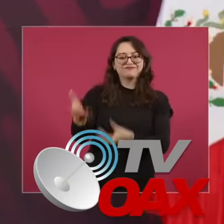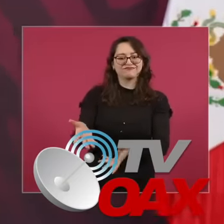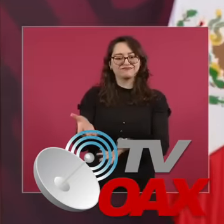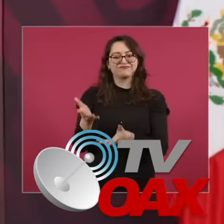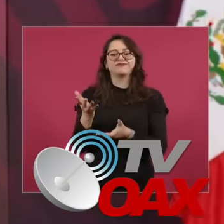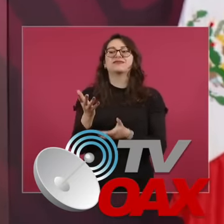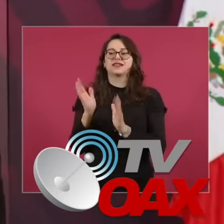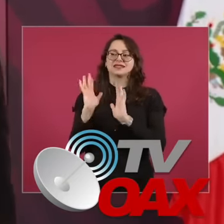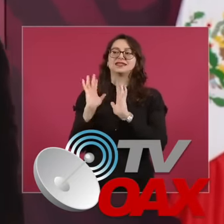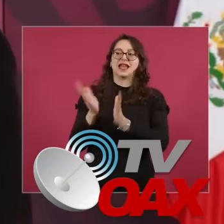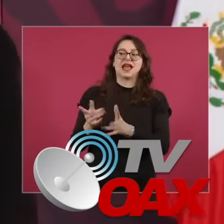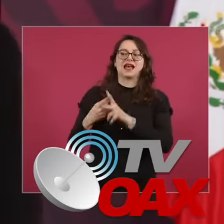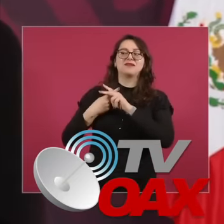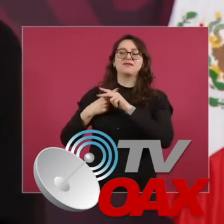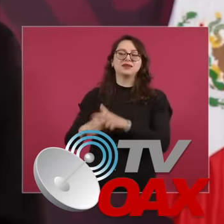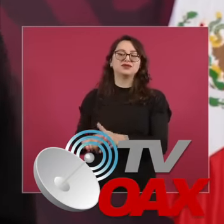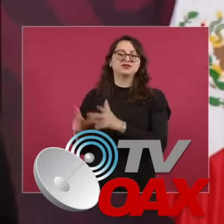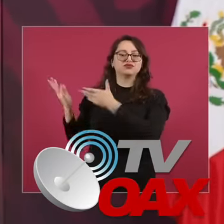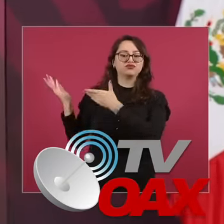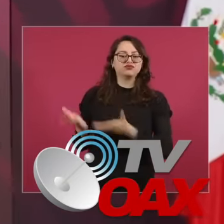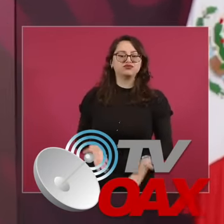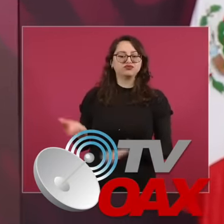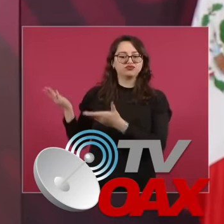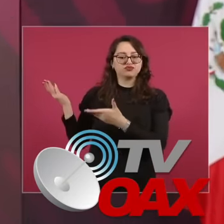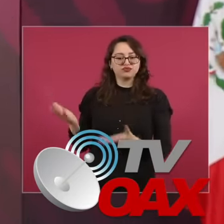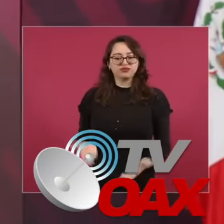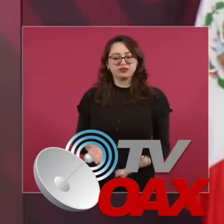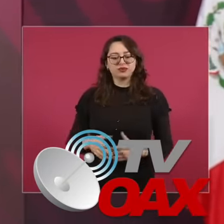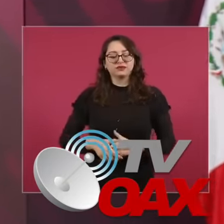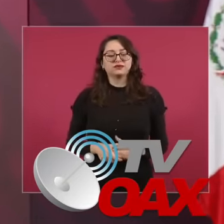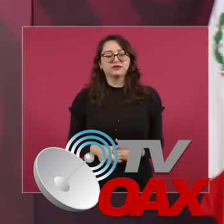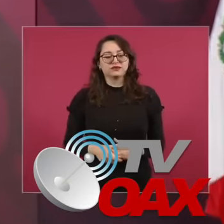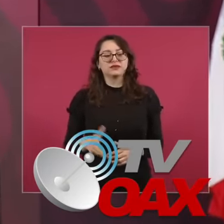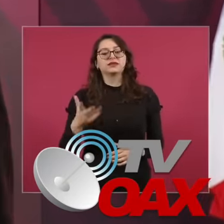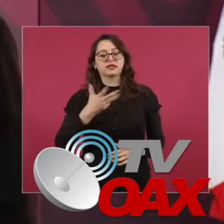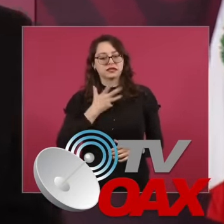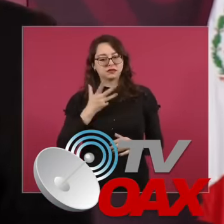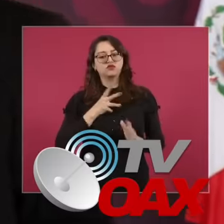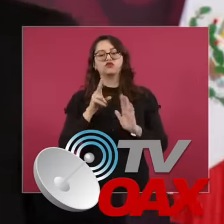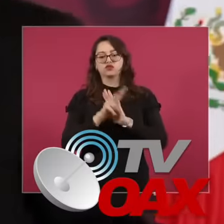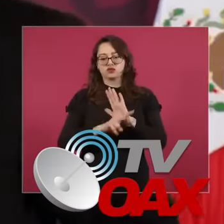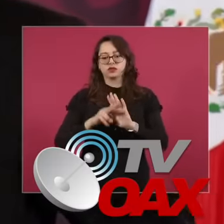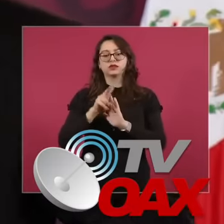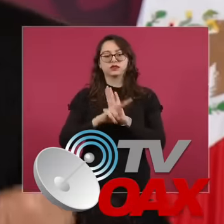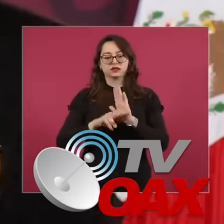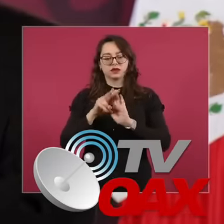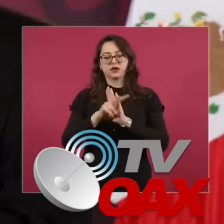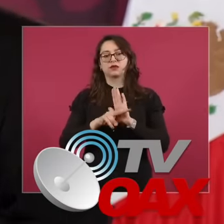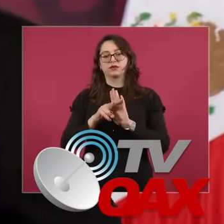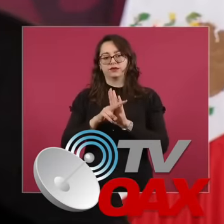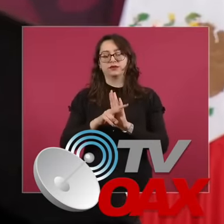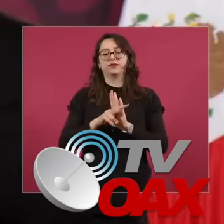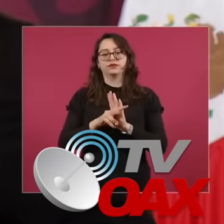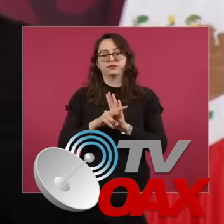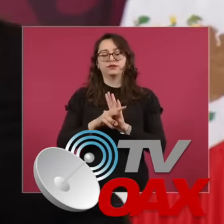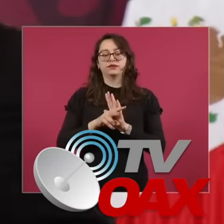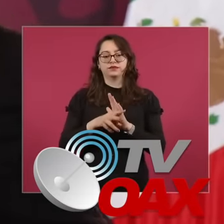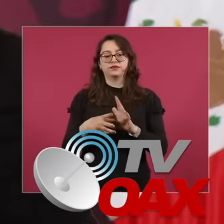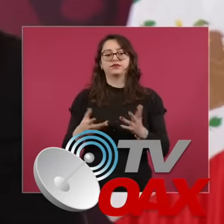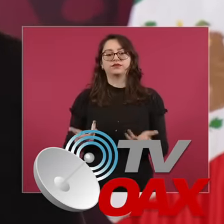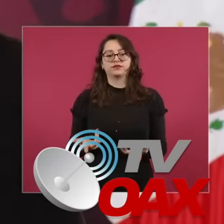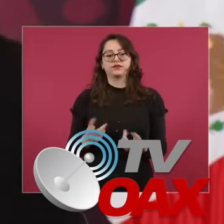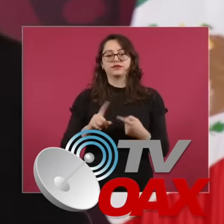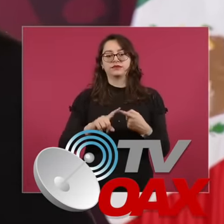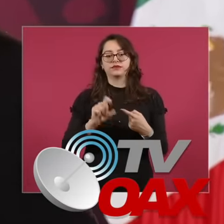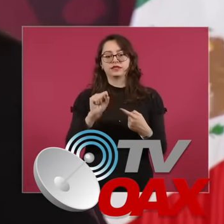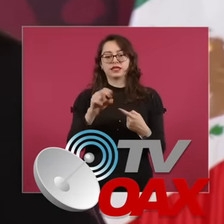y de Coyuca. Se hizo un video, están trabajando de manera coordinada